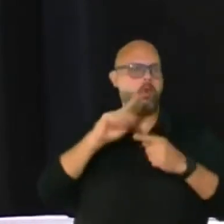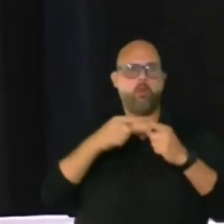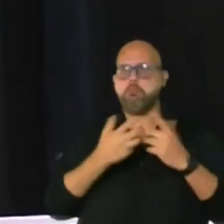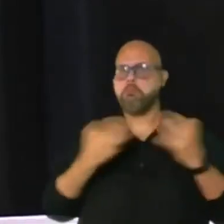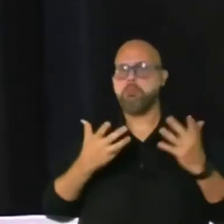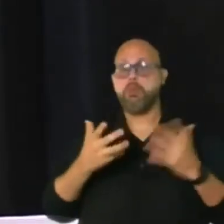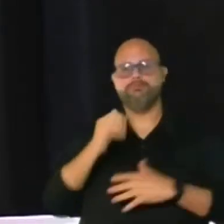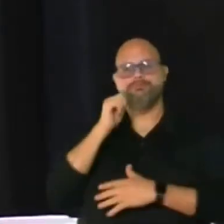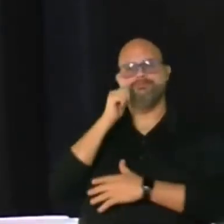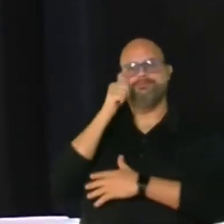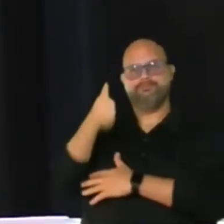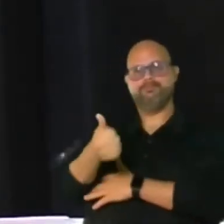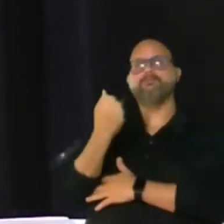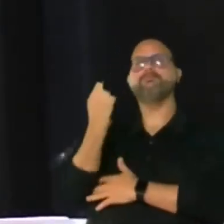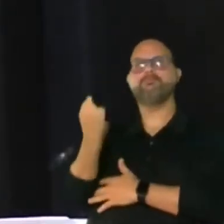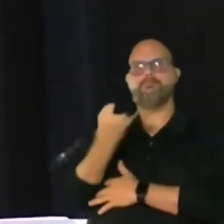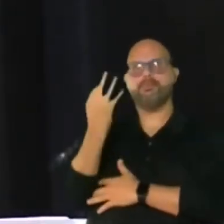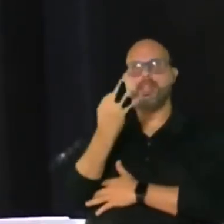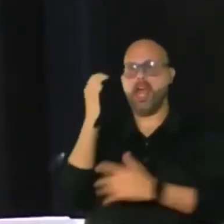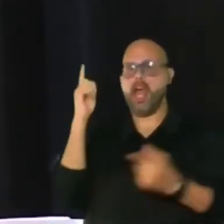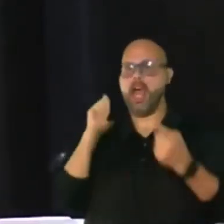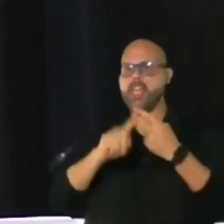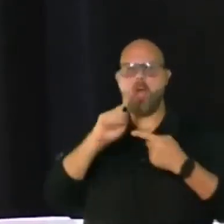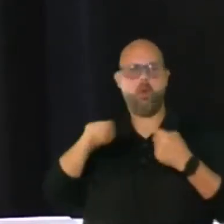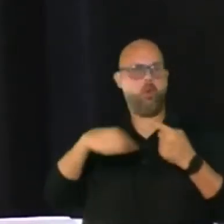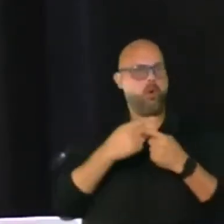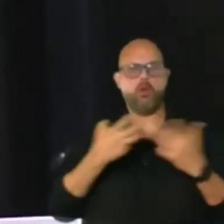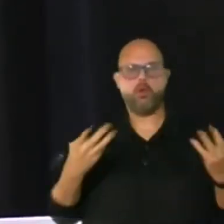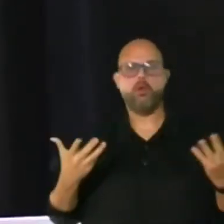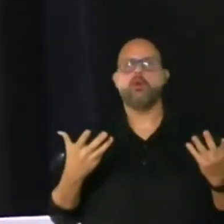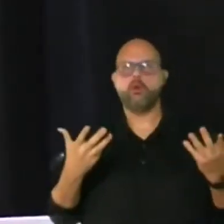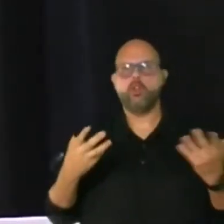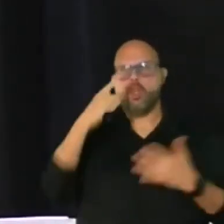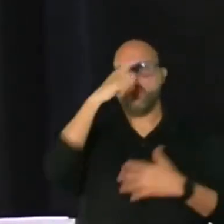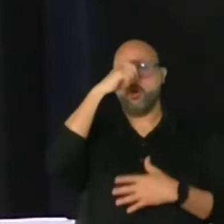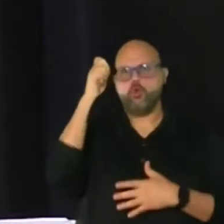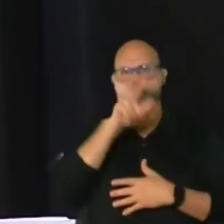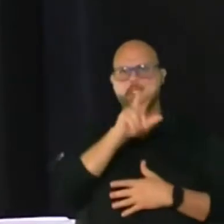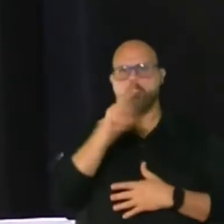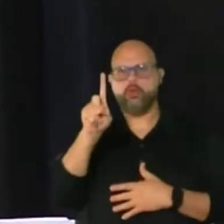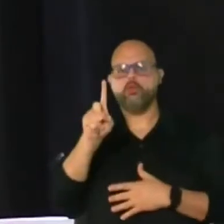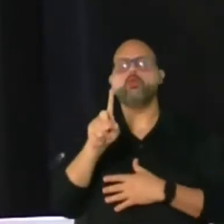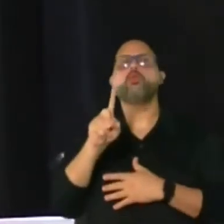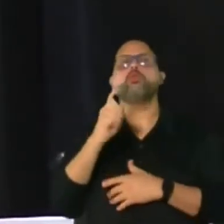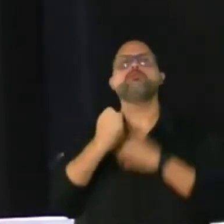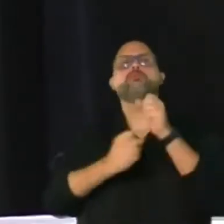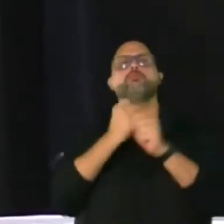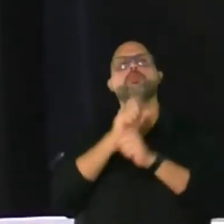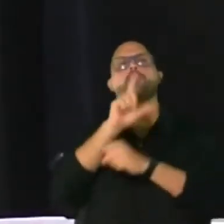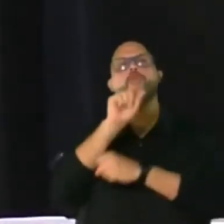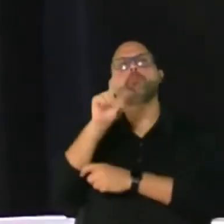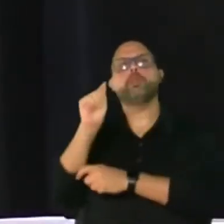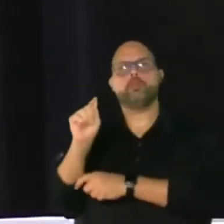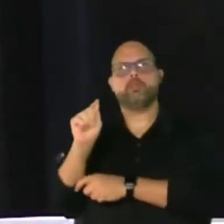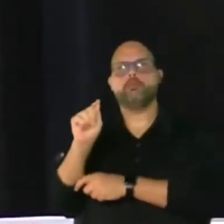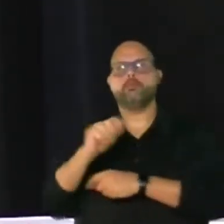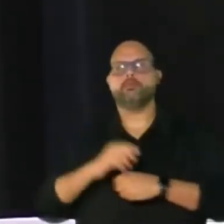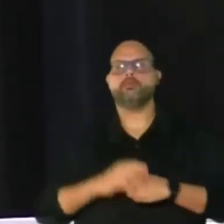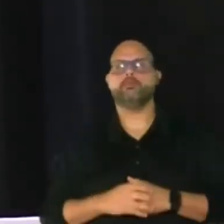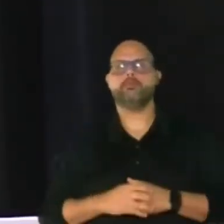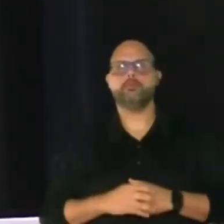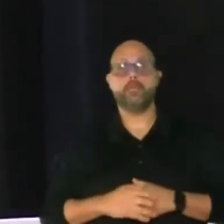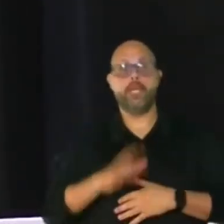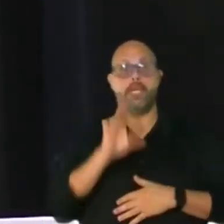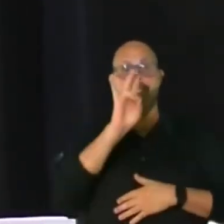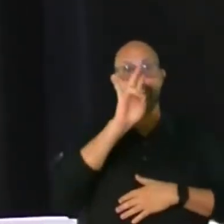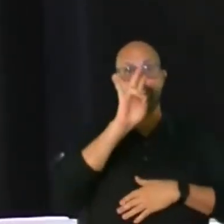viernes y estará vigente hasta el 31 de julio del 2020. A partir de las 7 de la noche se prohíbe